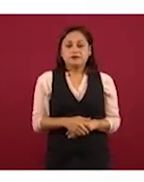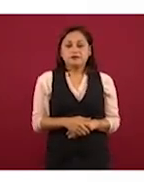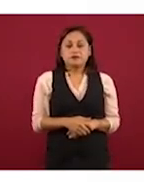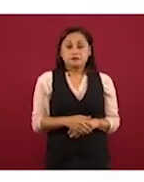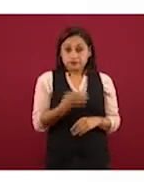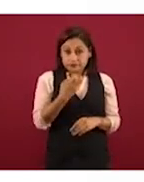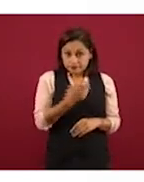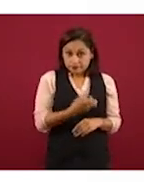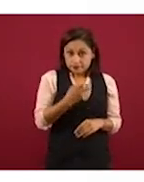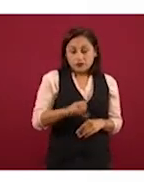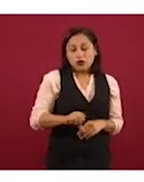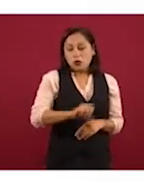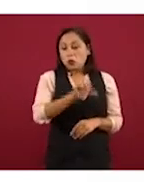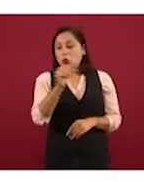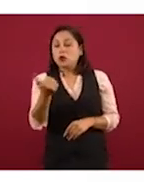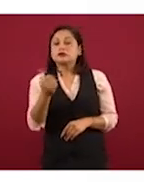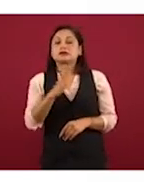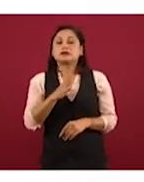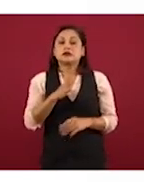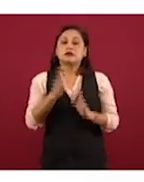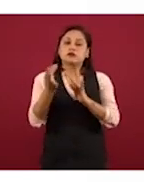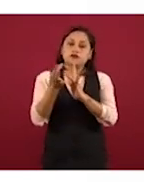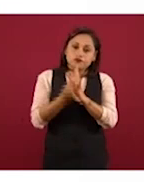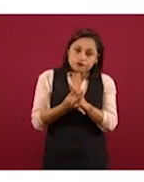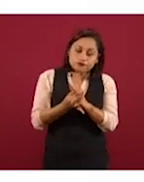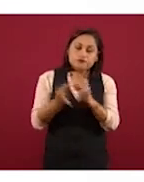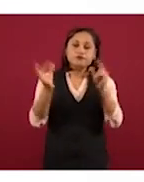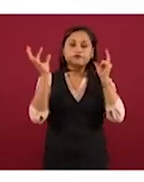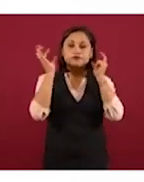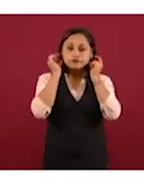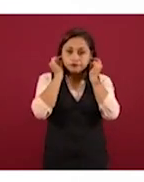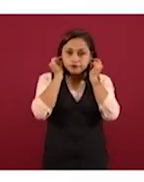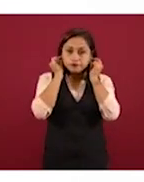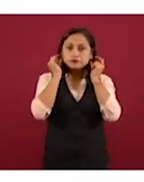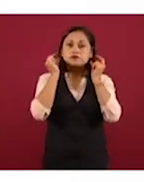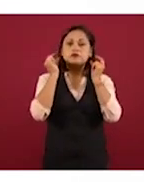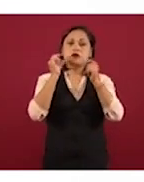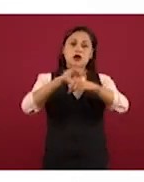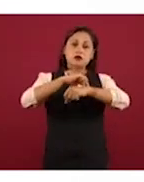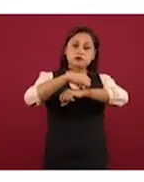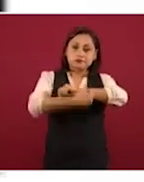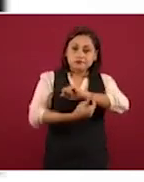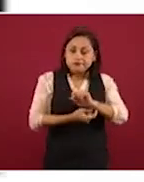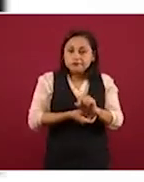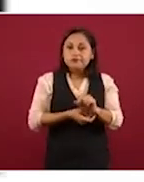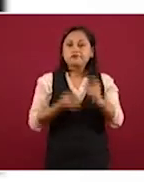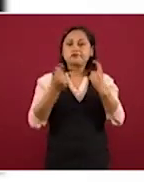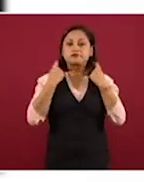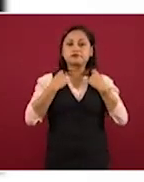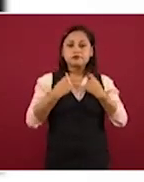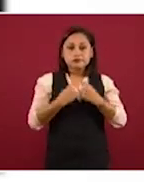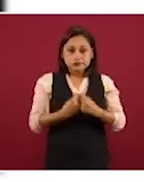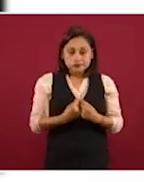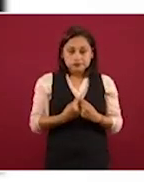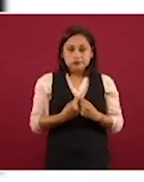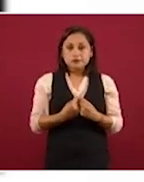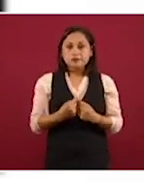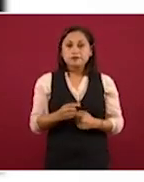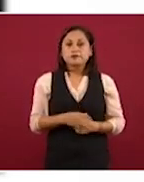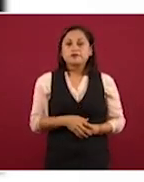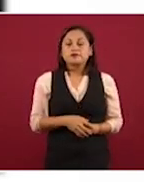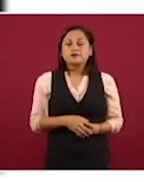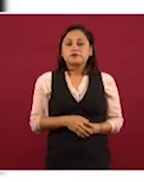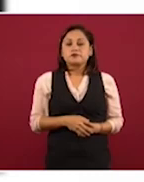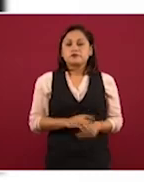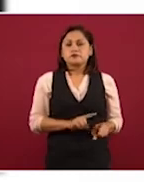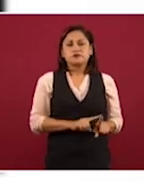son son anillos son aretes son brazaletes son collares una